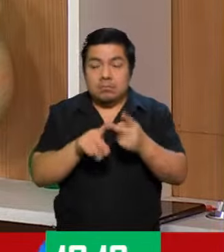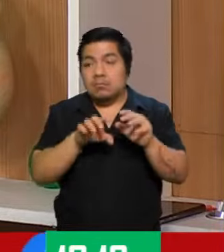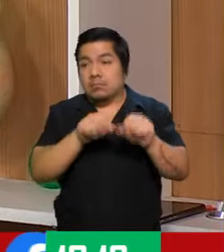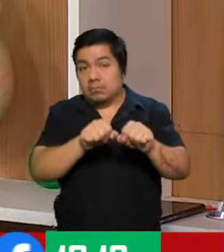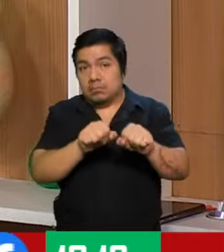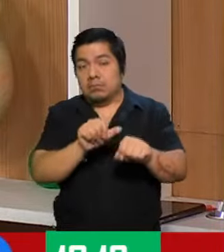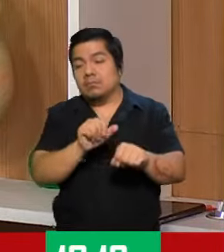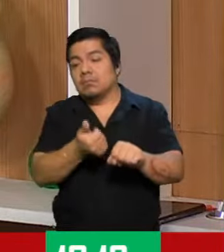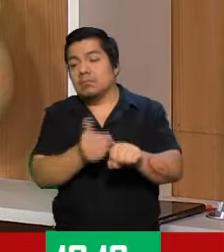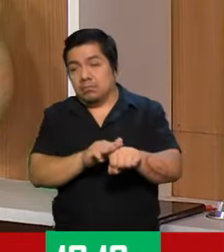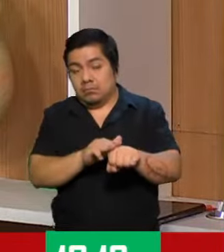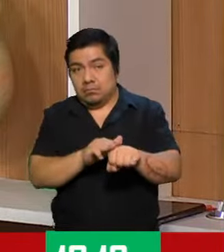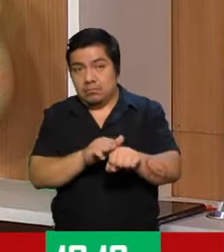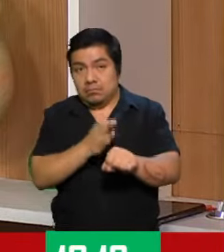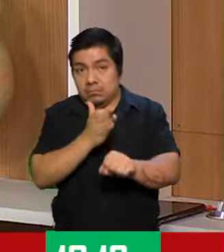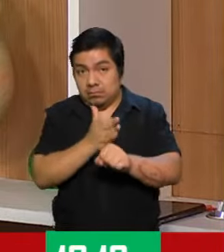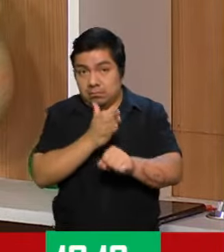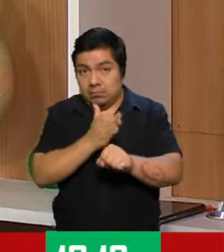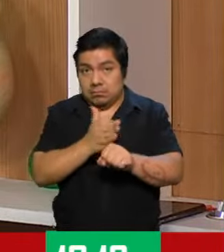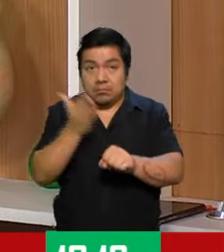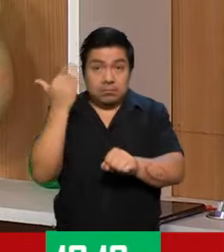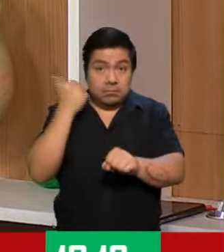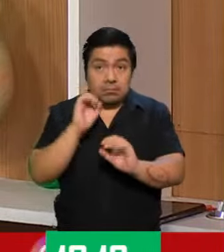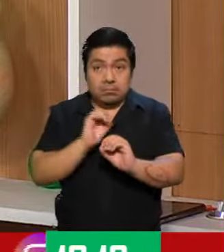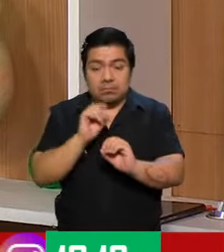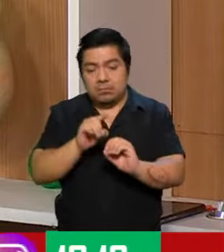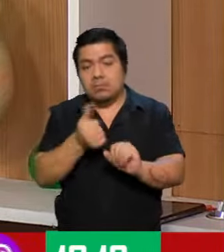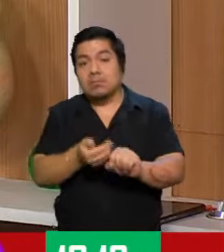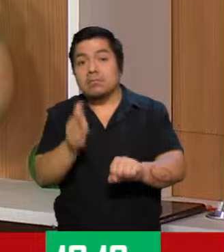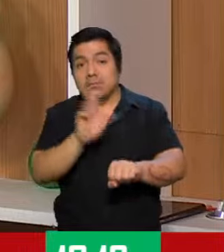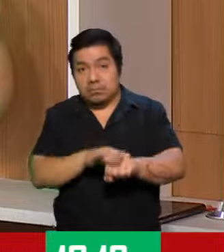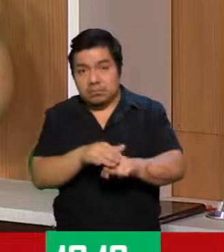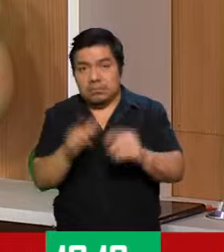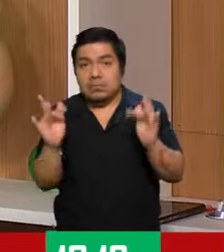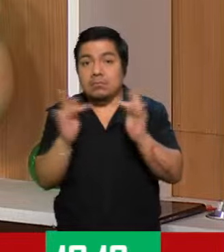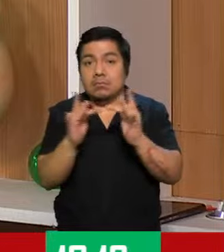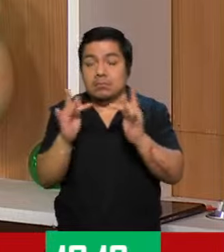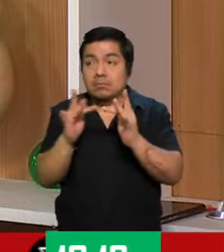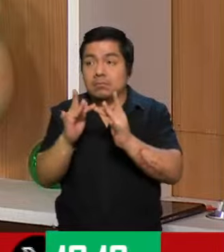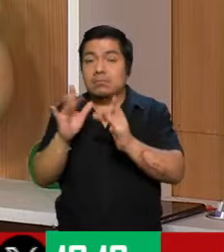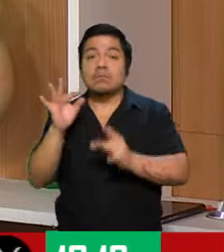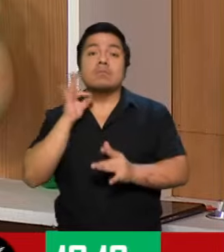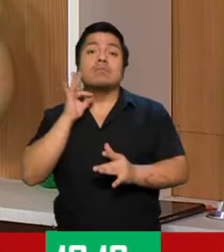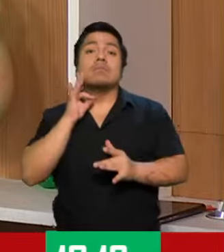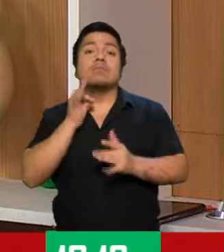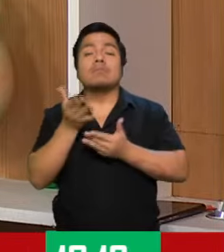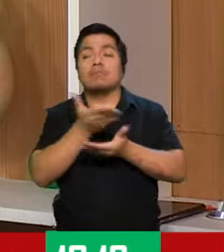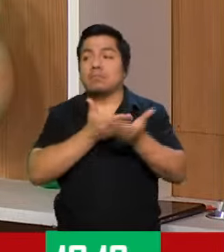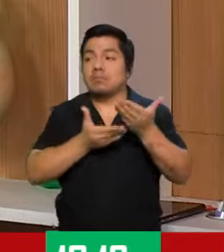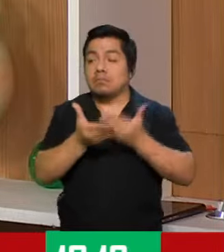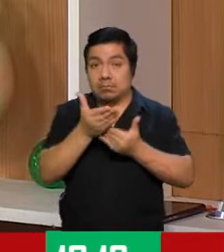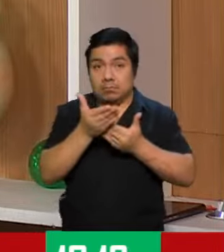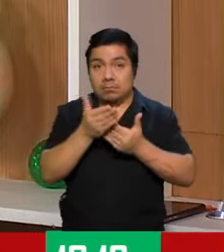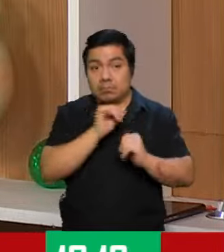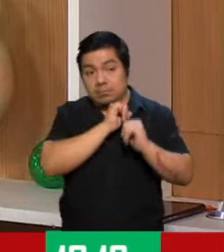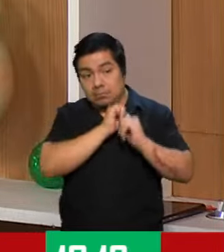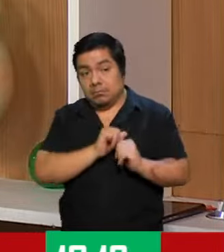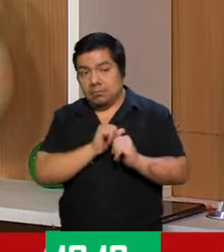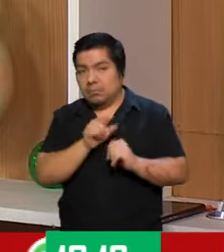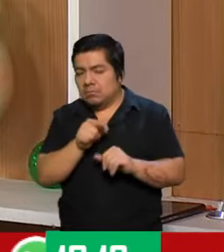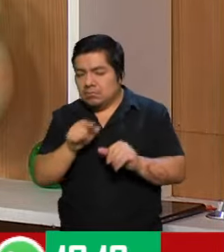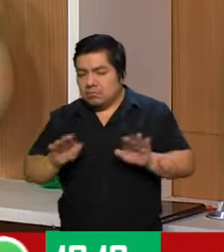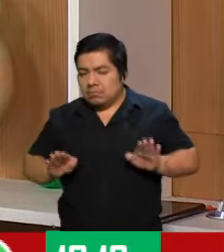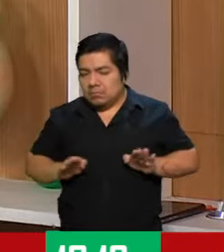administrativo. Ahora, cosa que no se hacía antes, nuestra área de asuntos internos se comunica con la Fiscalía de Servidores Públicos y si hay una